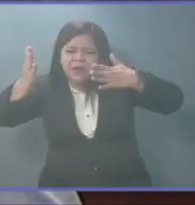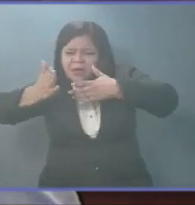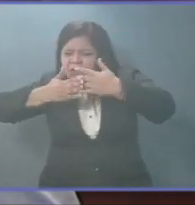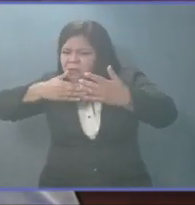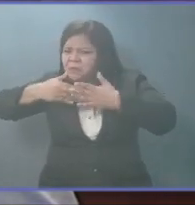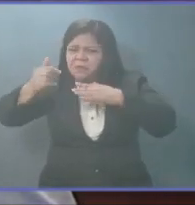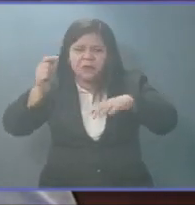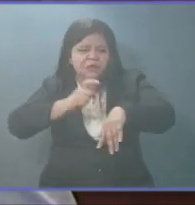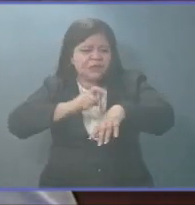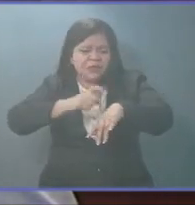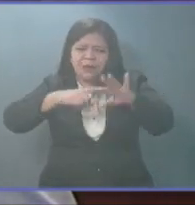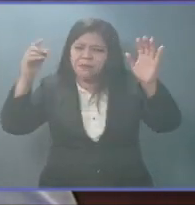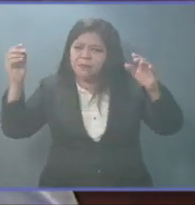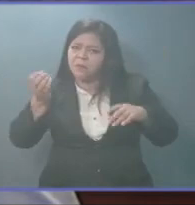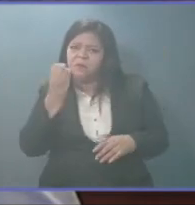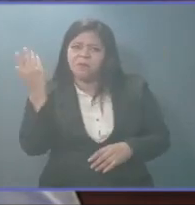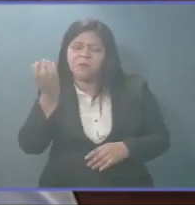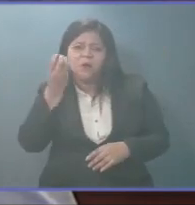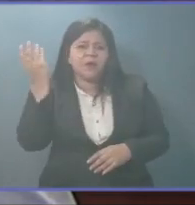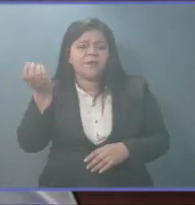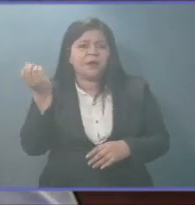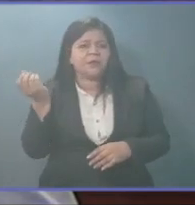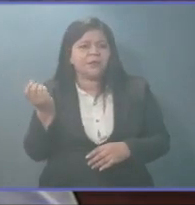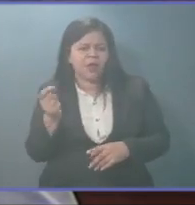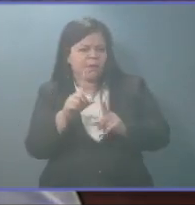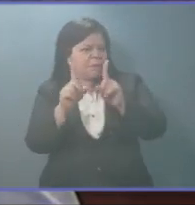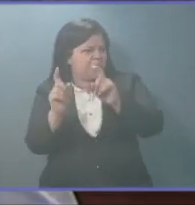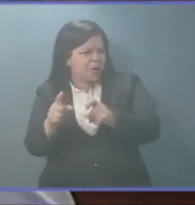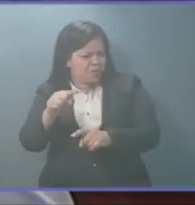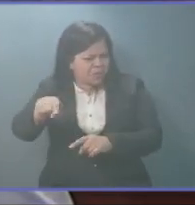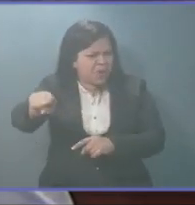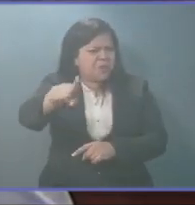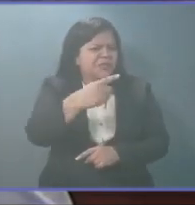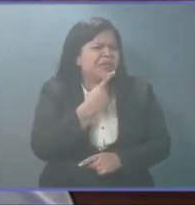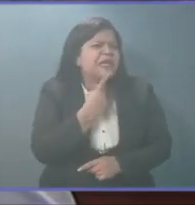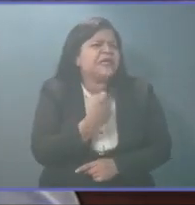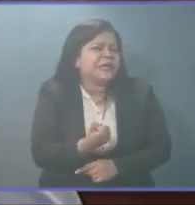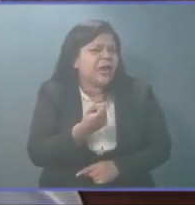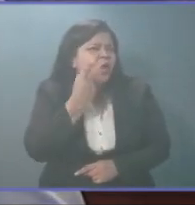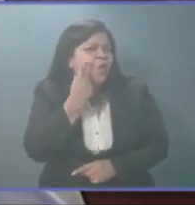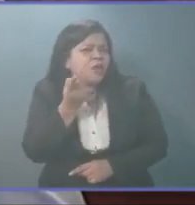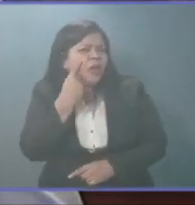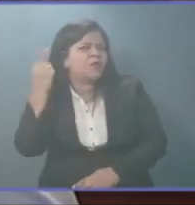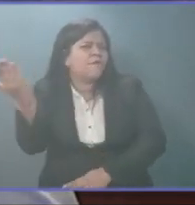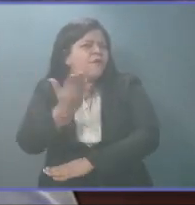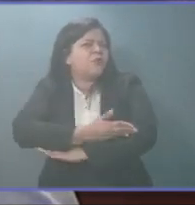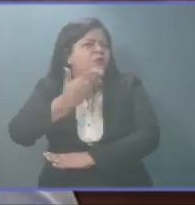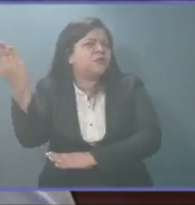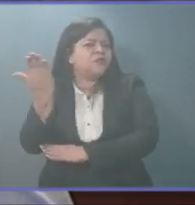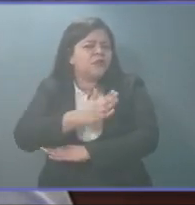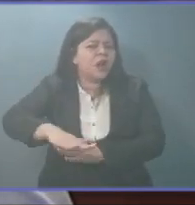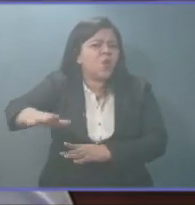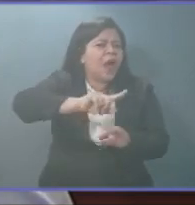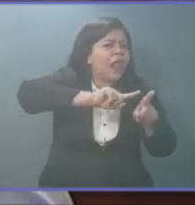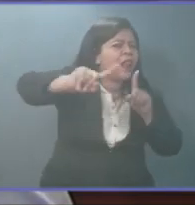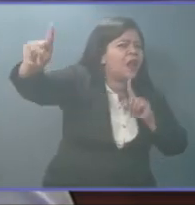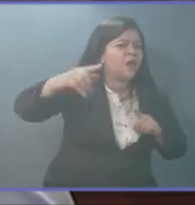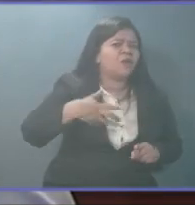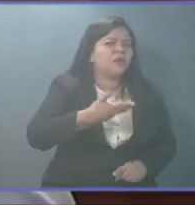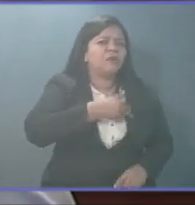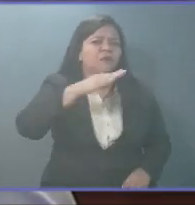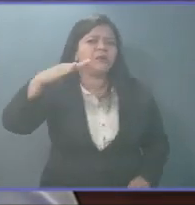una pandemia? O les pregunto, ¿quién de ustedes ha estado cuidando las fronteras en los lugares más remotos de este